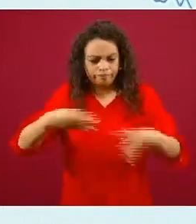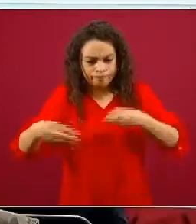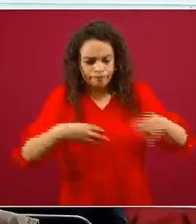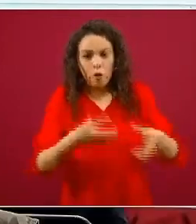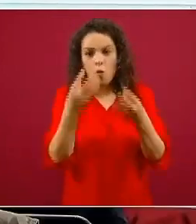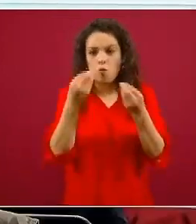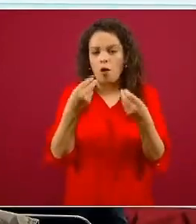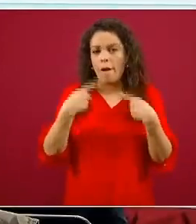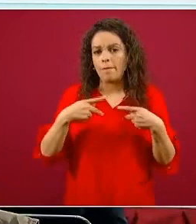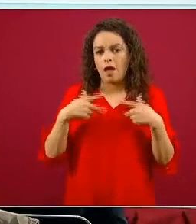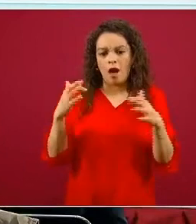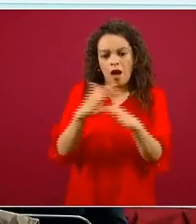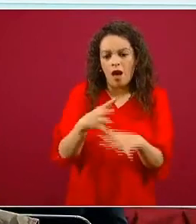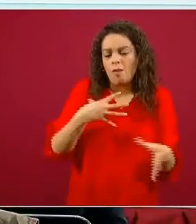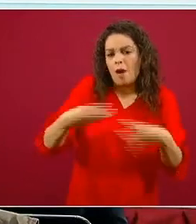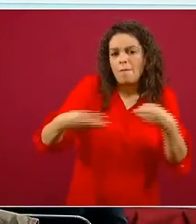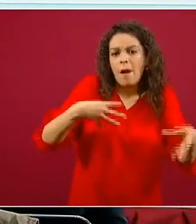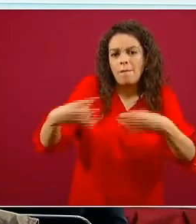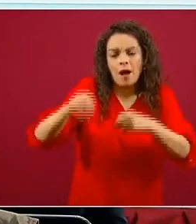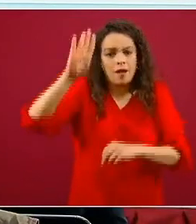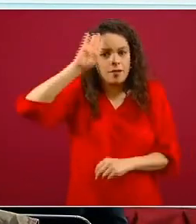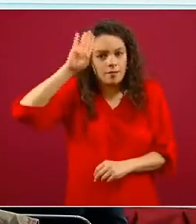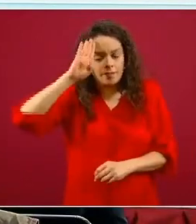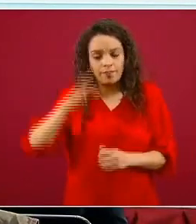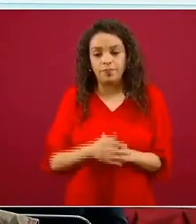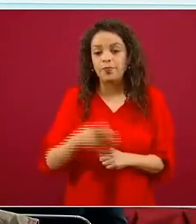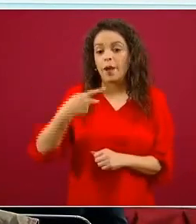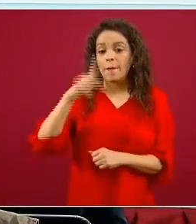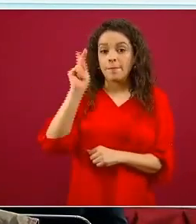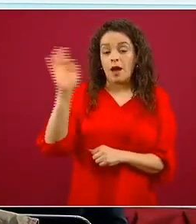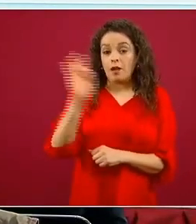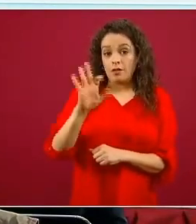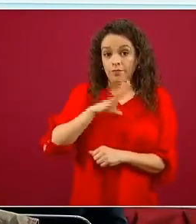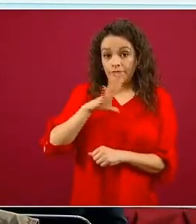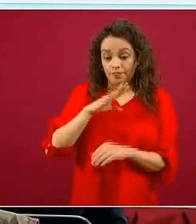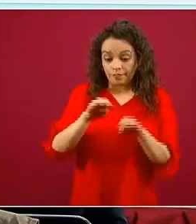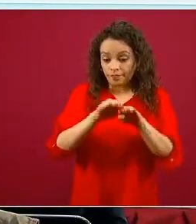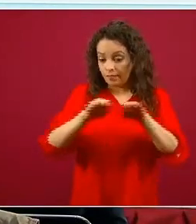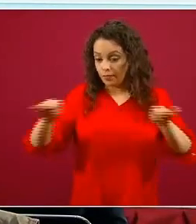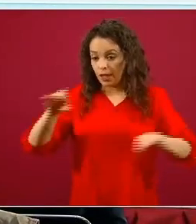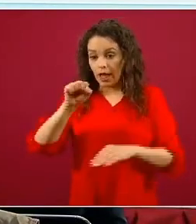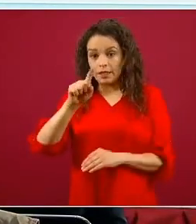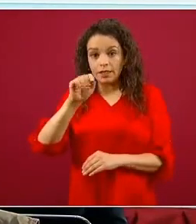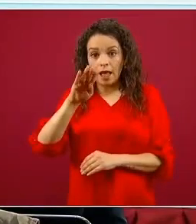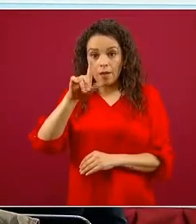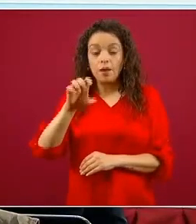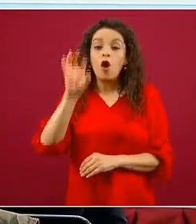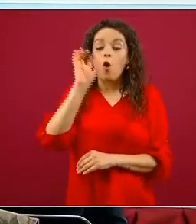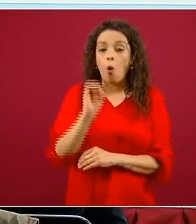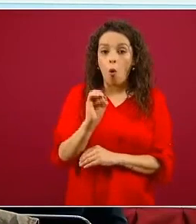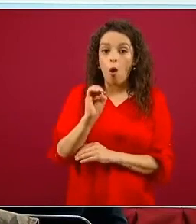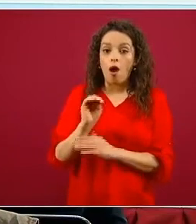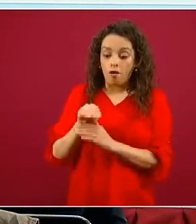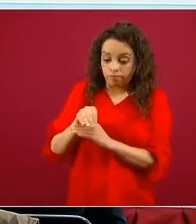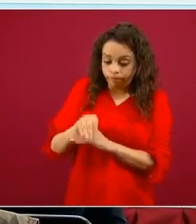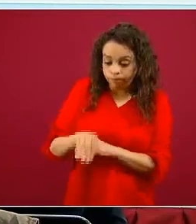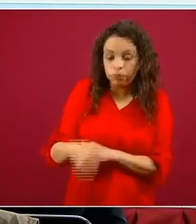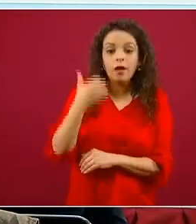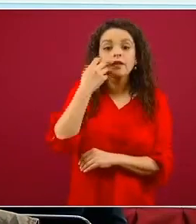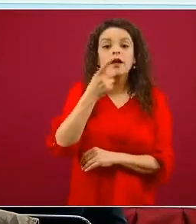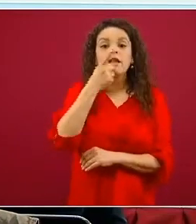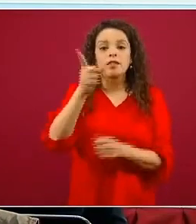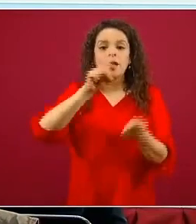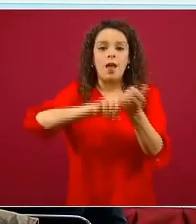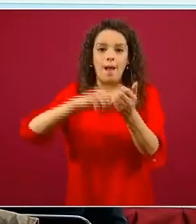dispersión. Pero si yo tengo una estabilidad o inclusive tengo un descenso, entonces quiere decir que hay una disminución